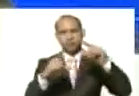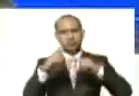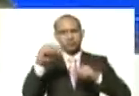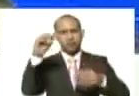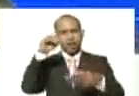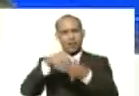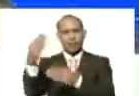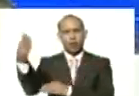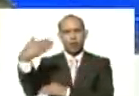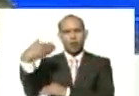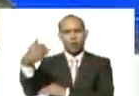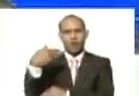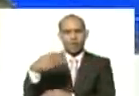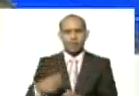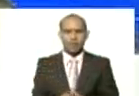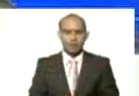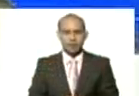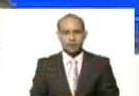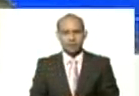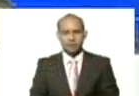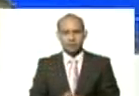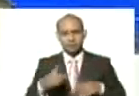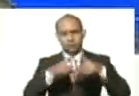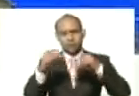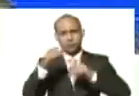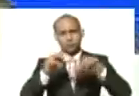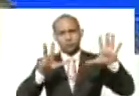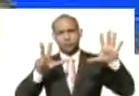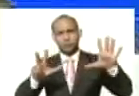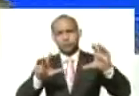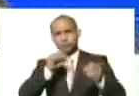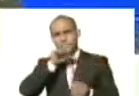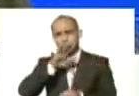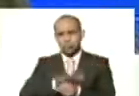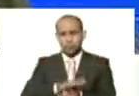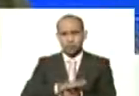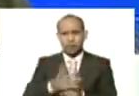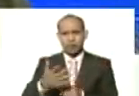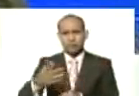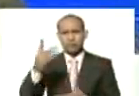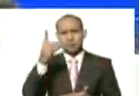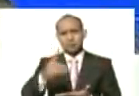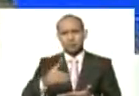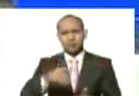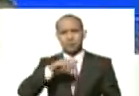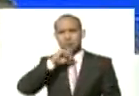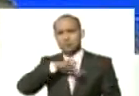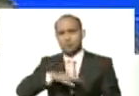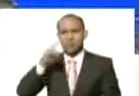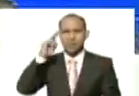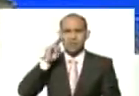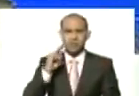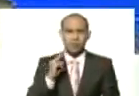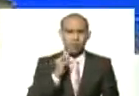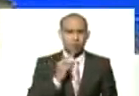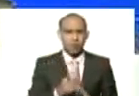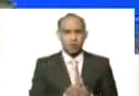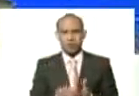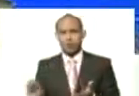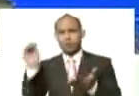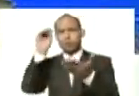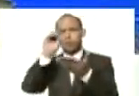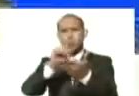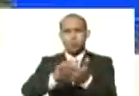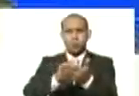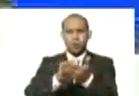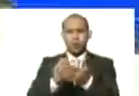bandera, la octava estrella y cumplir el decreto del libertador Simón Bolívar en el Orinoco, de agregar la